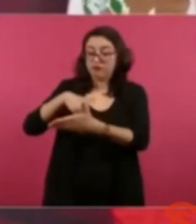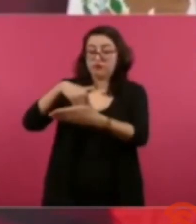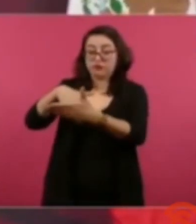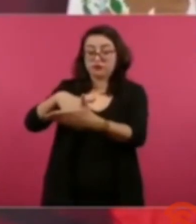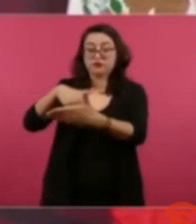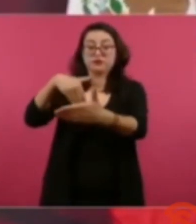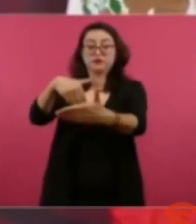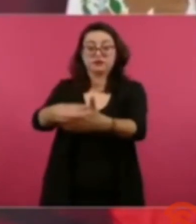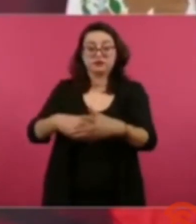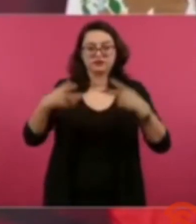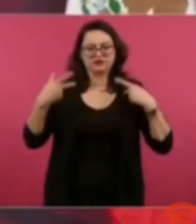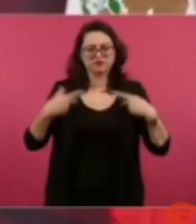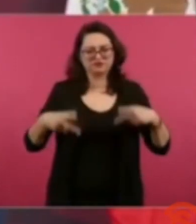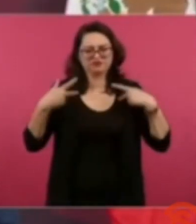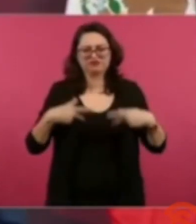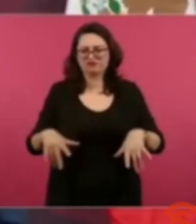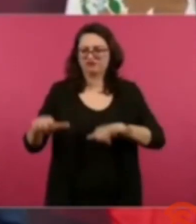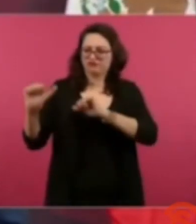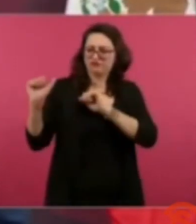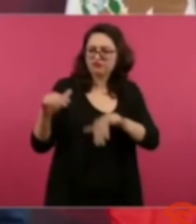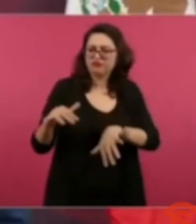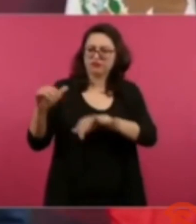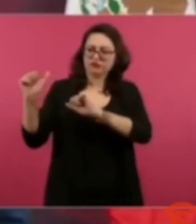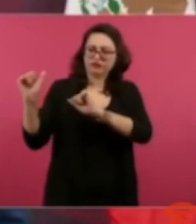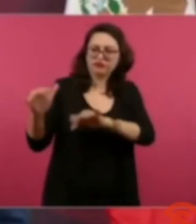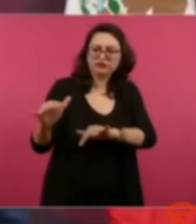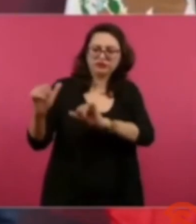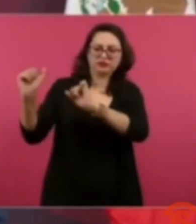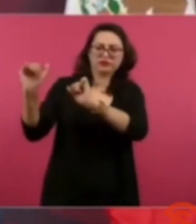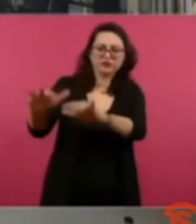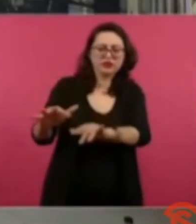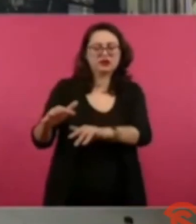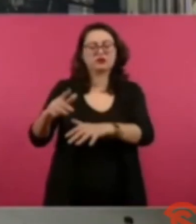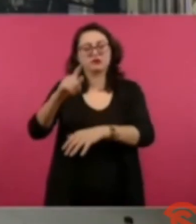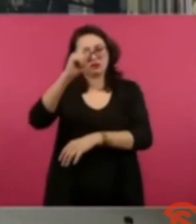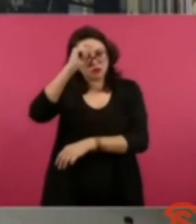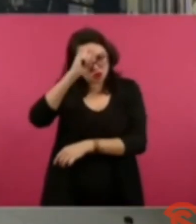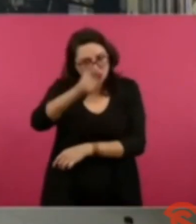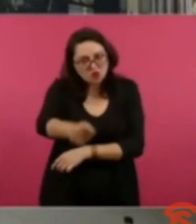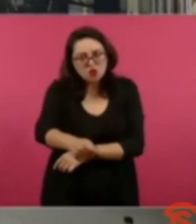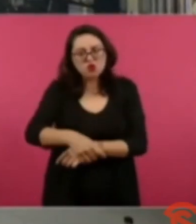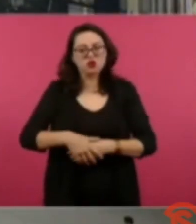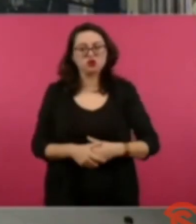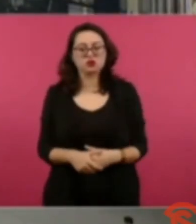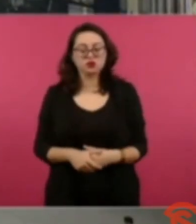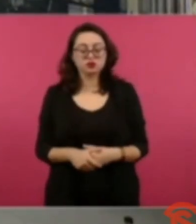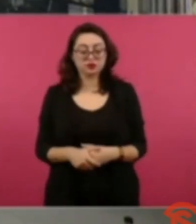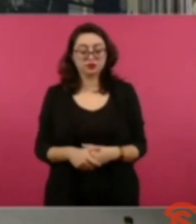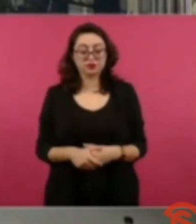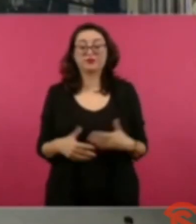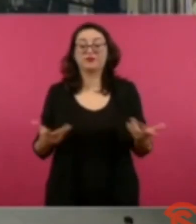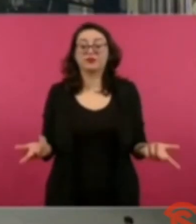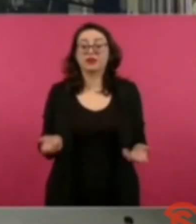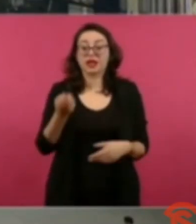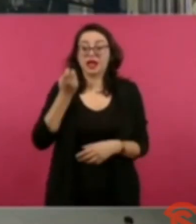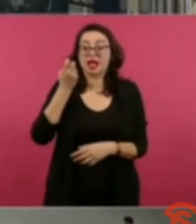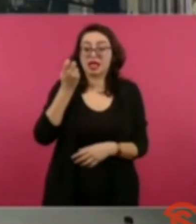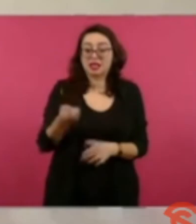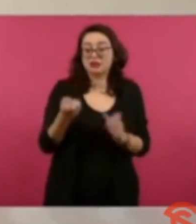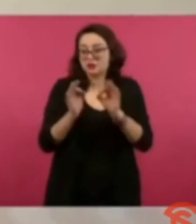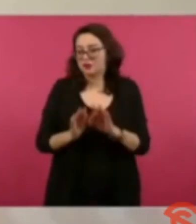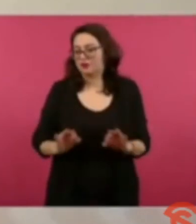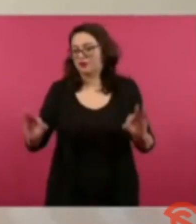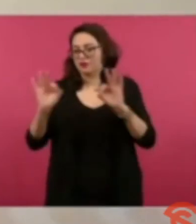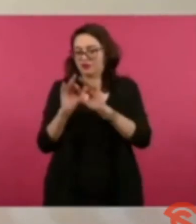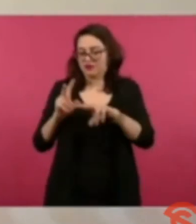un mitin de los ferrocarrileros y de los trabajadores. Entonces, ese es el antecedente. Por